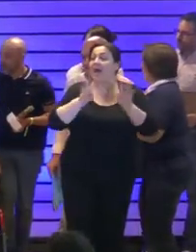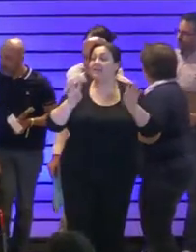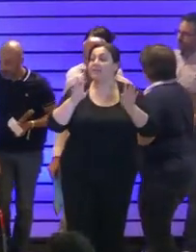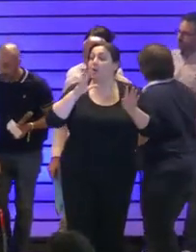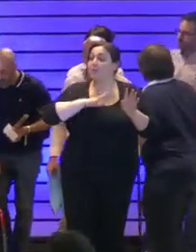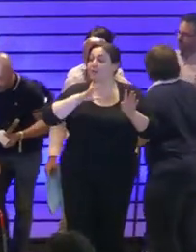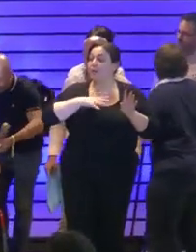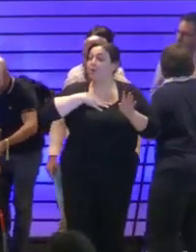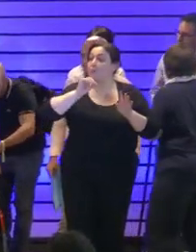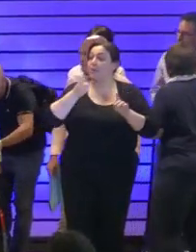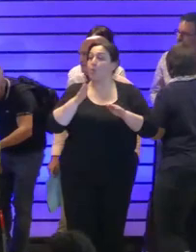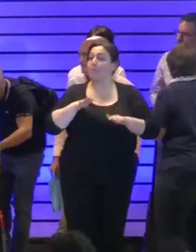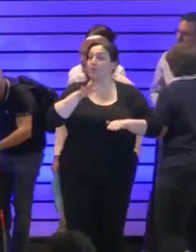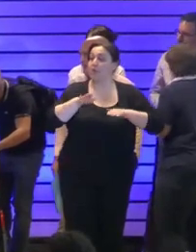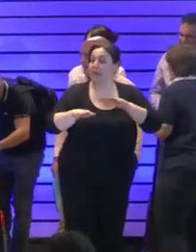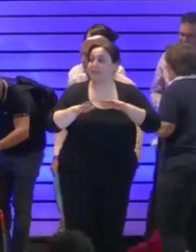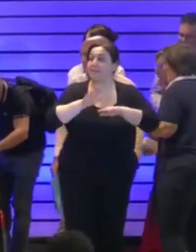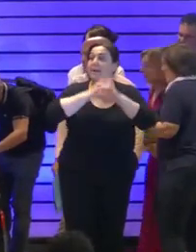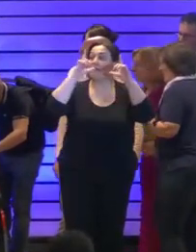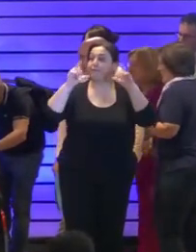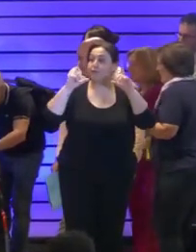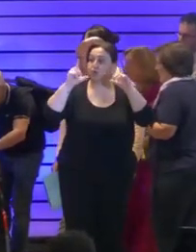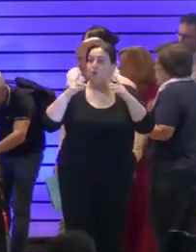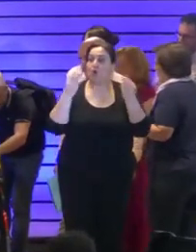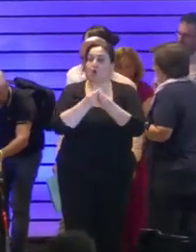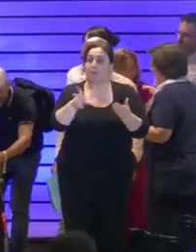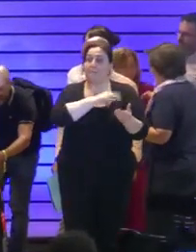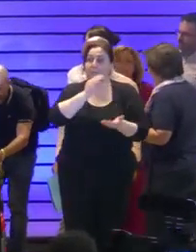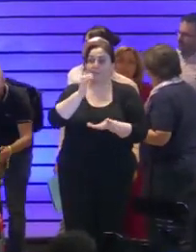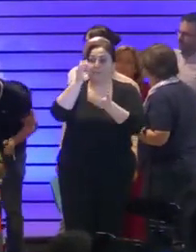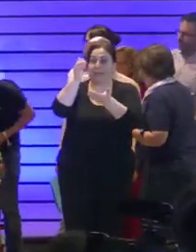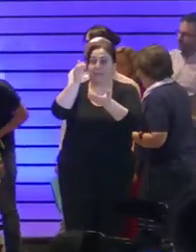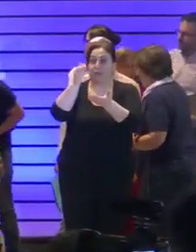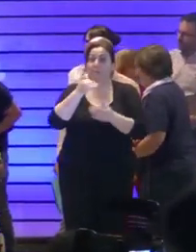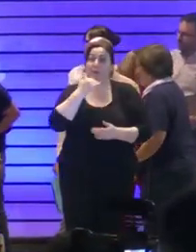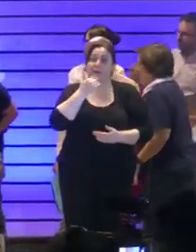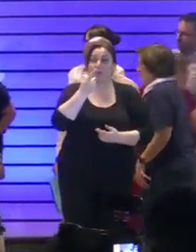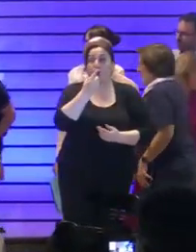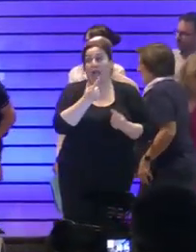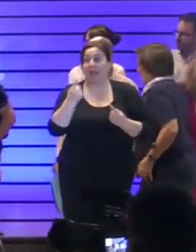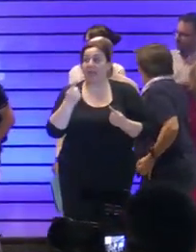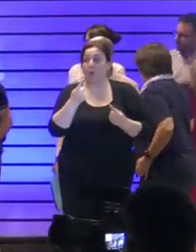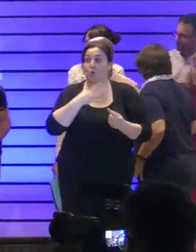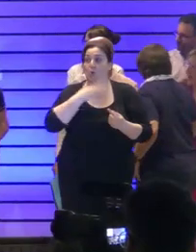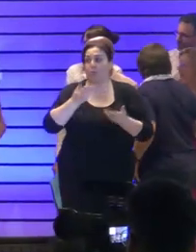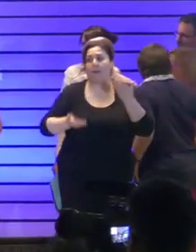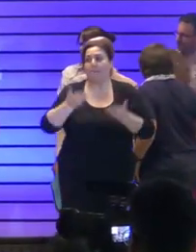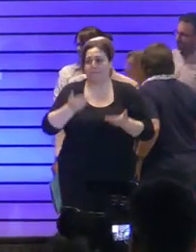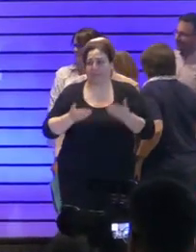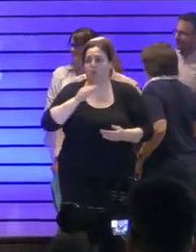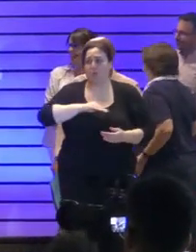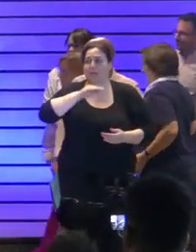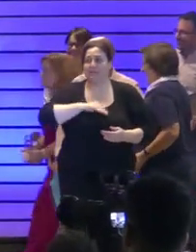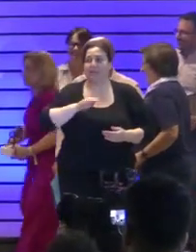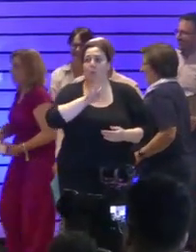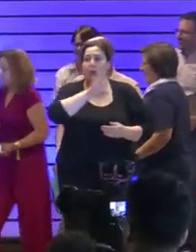podrían dar un pasito adelante que os vamos a fotografiar con vuestros premios, que pesa, por cierto, cada premio aproximadamente 45 kilos. No lo estáis